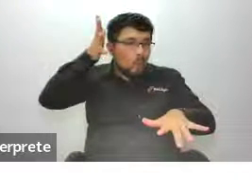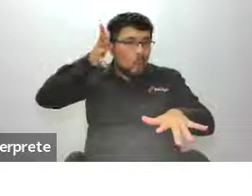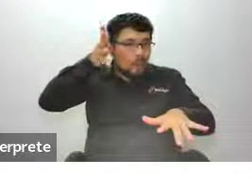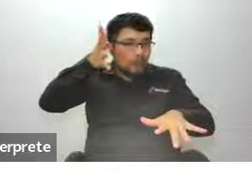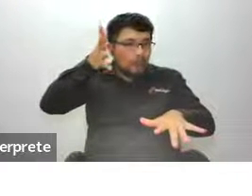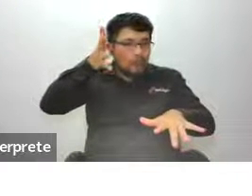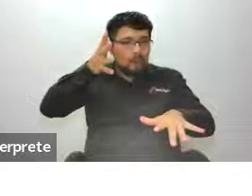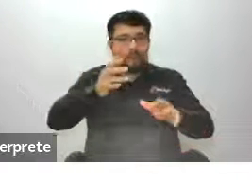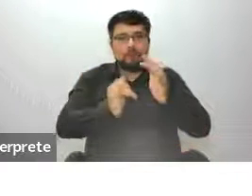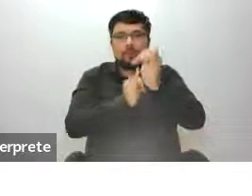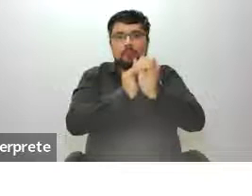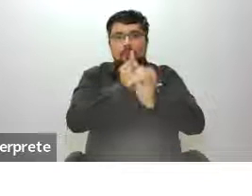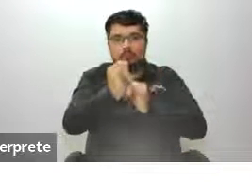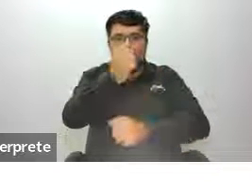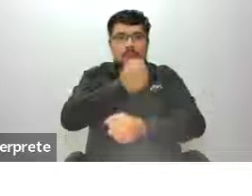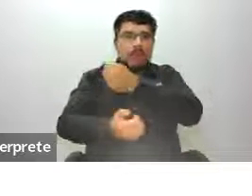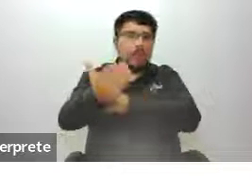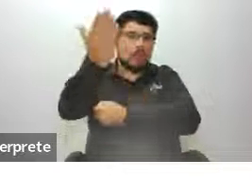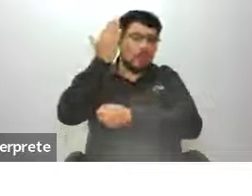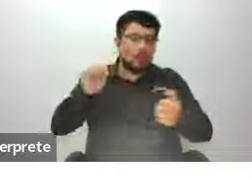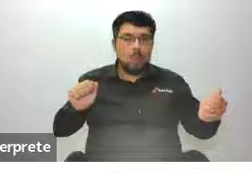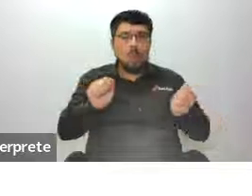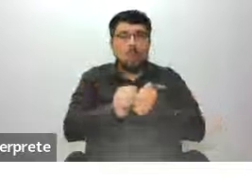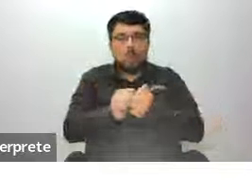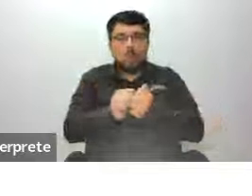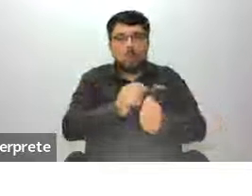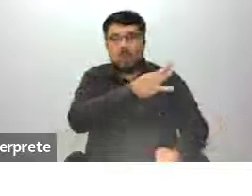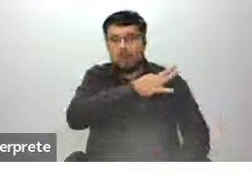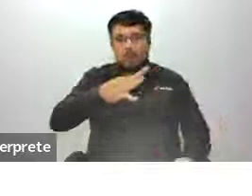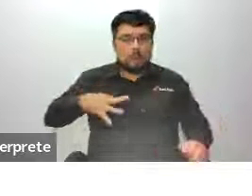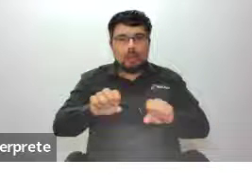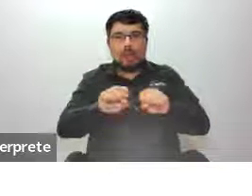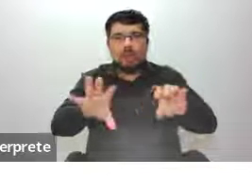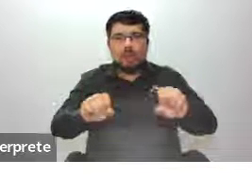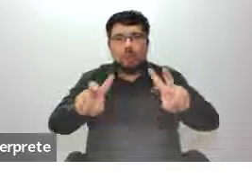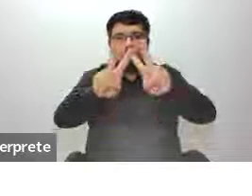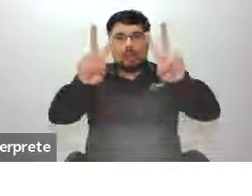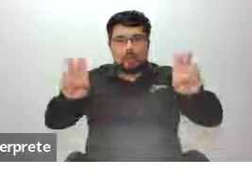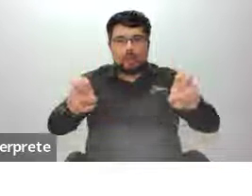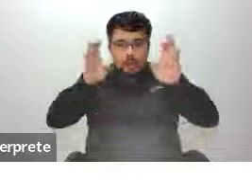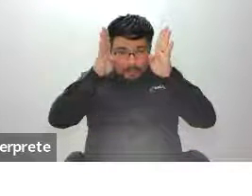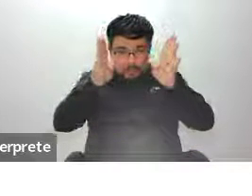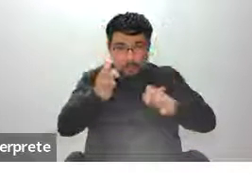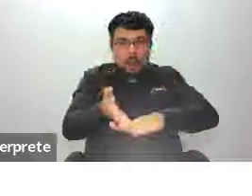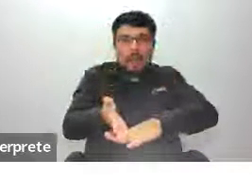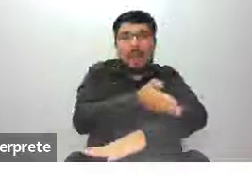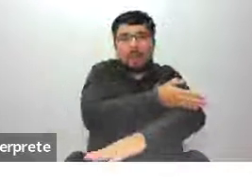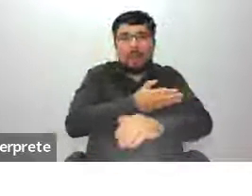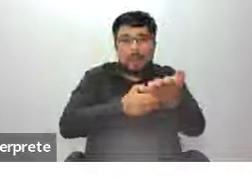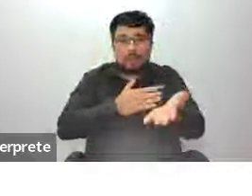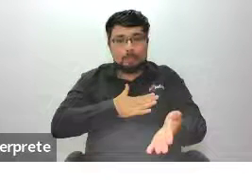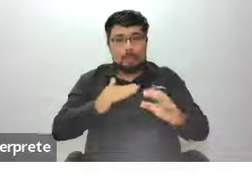pasado en conjunto con el Mineduc sobre atención temprana. Este es mi correo en caso que